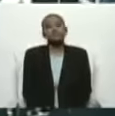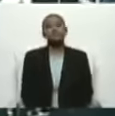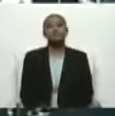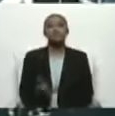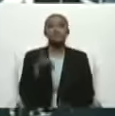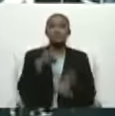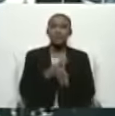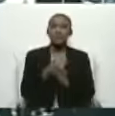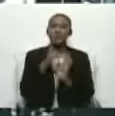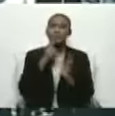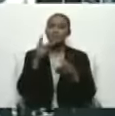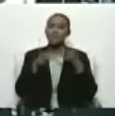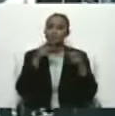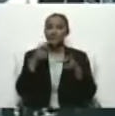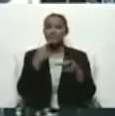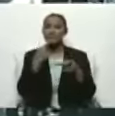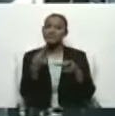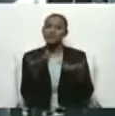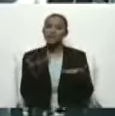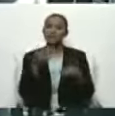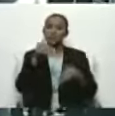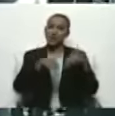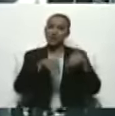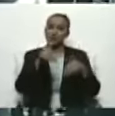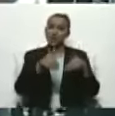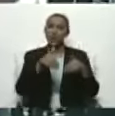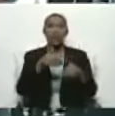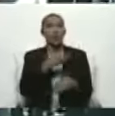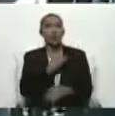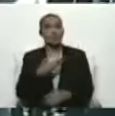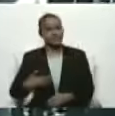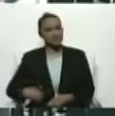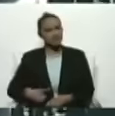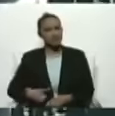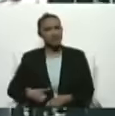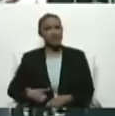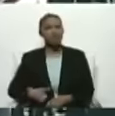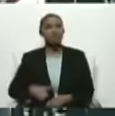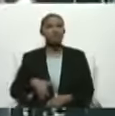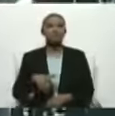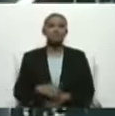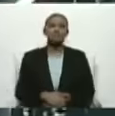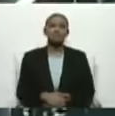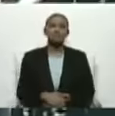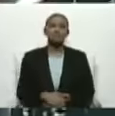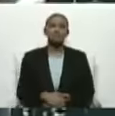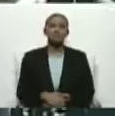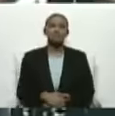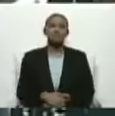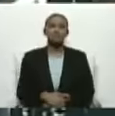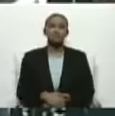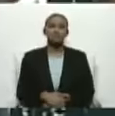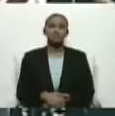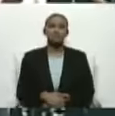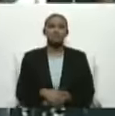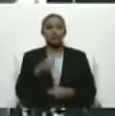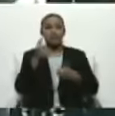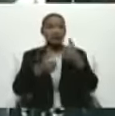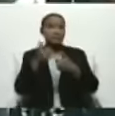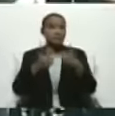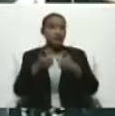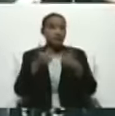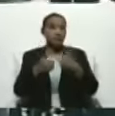una elección en donde el presidente en ejercicio es el candidato son complejas porque,